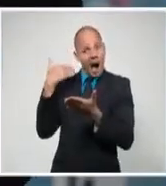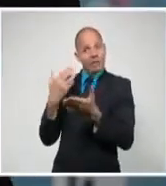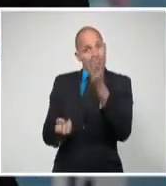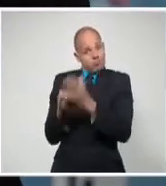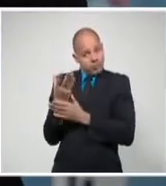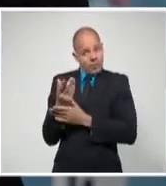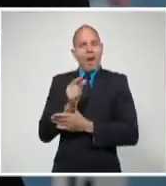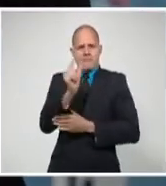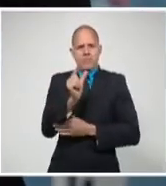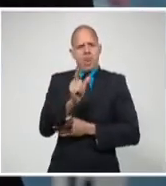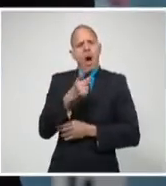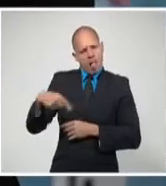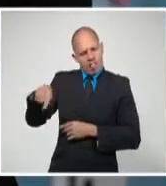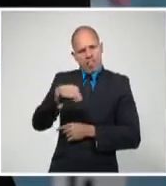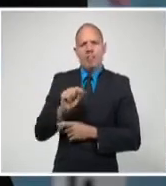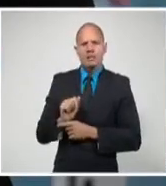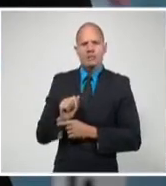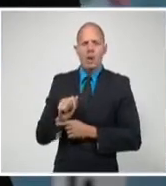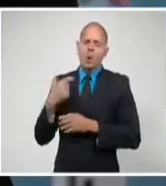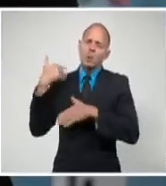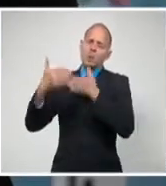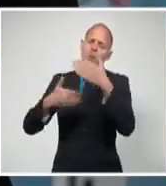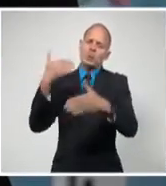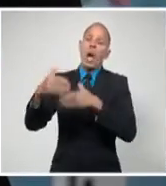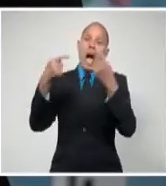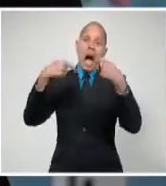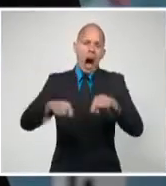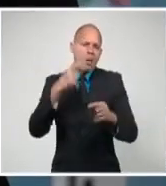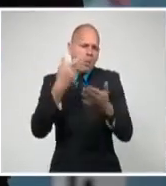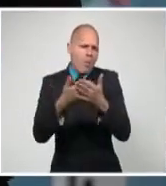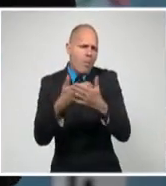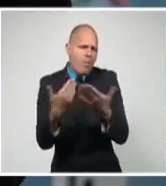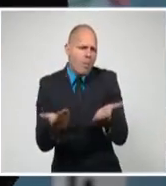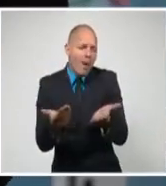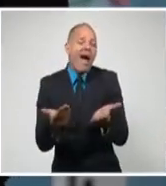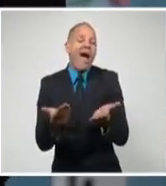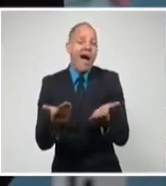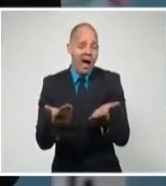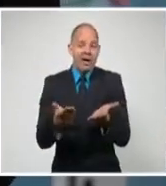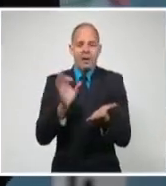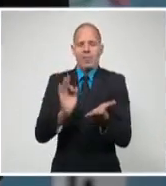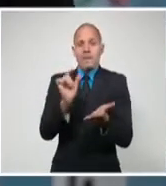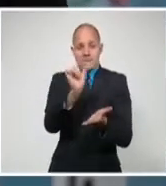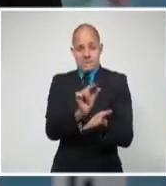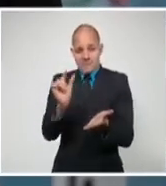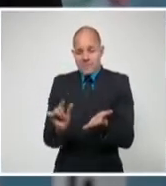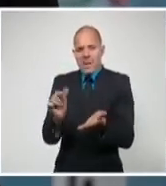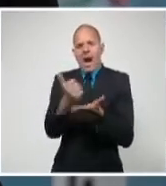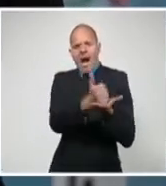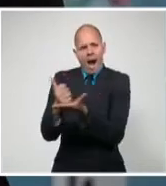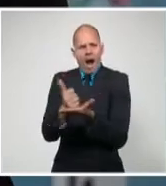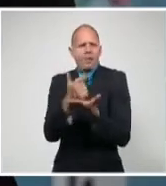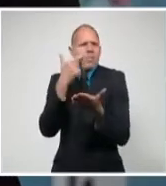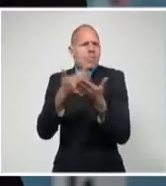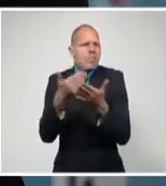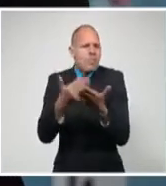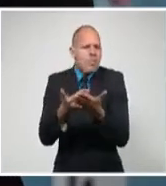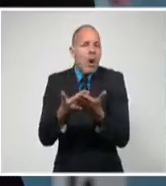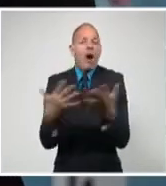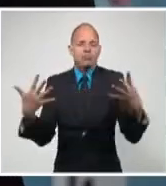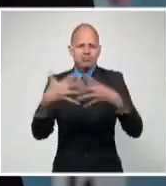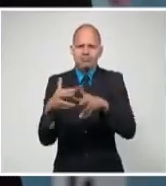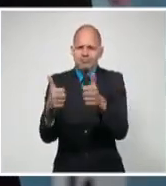La COVID-19, primera gran pandemia de este siglo, demostró la necesidad de colaboración en todas las esferas de la vida